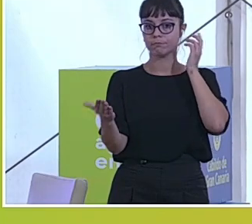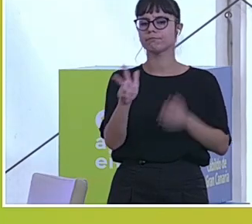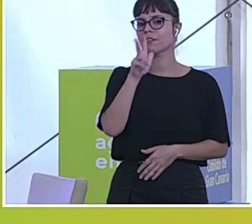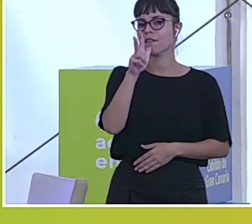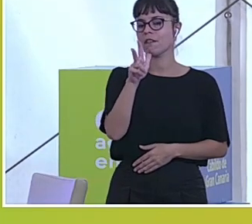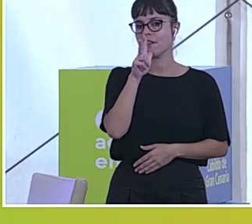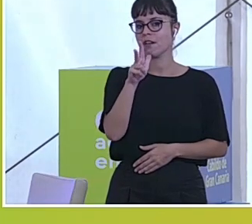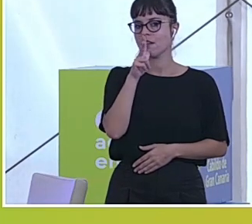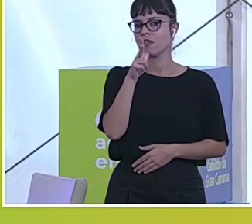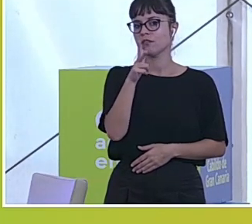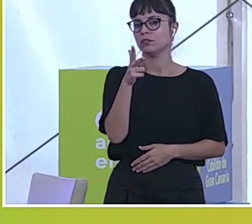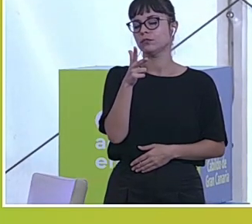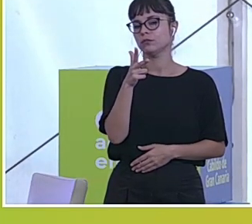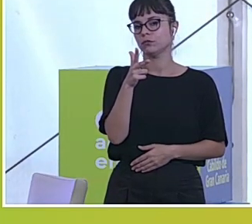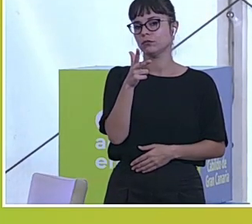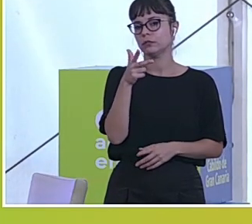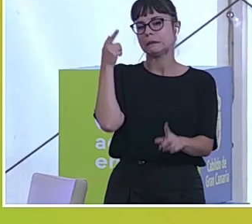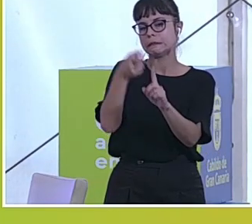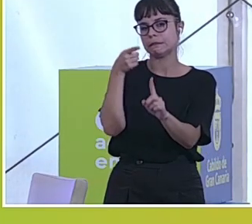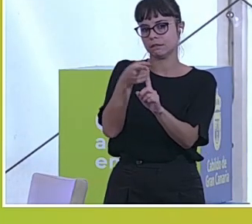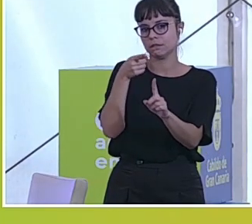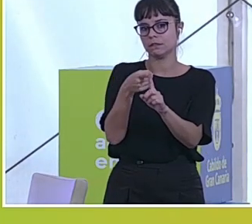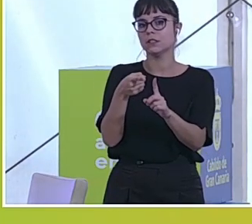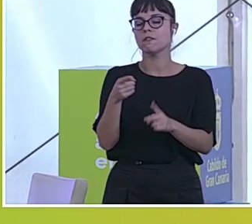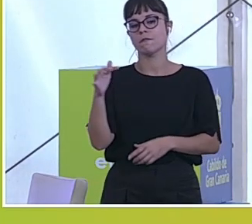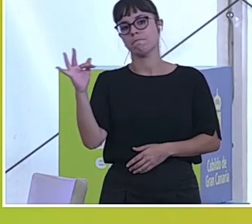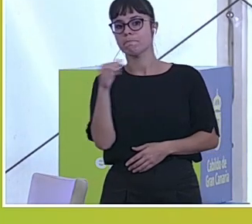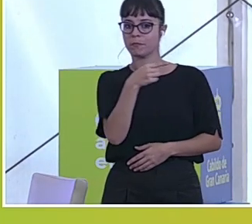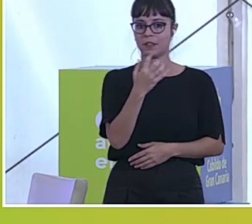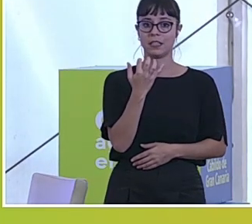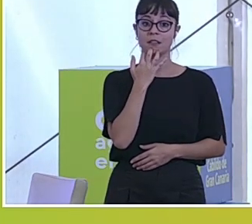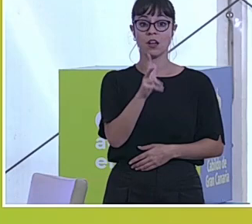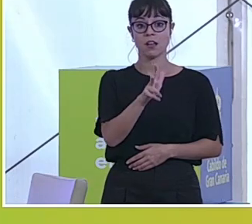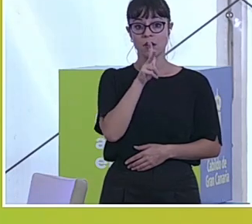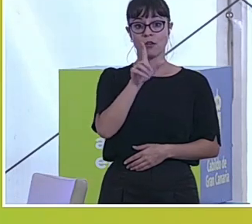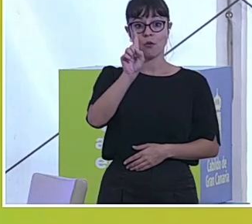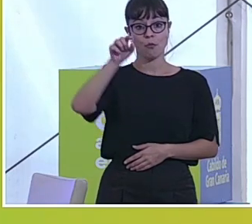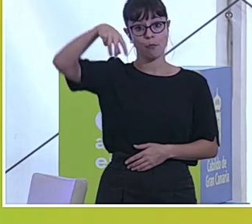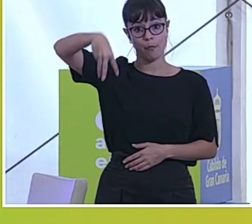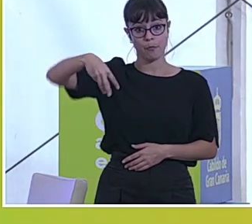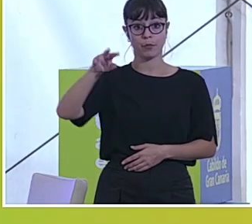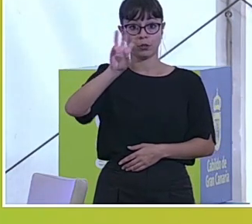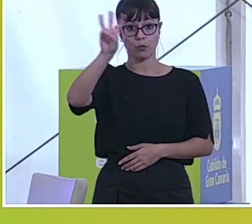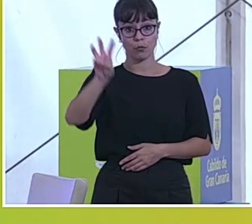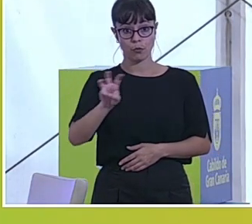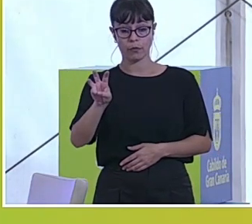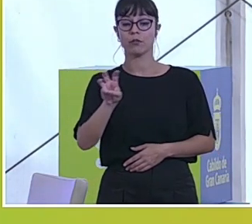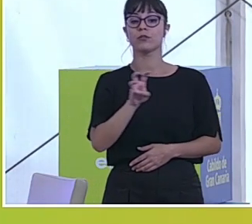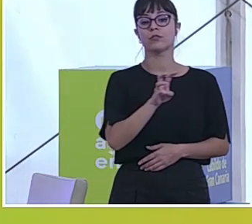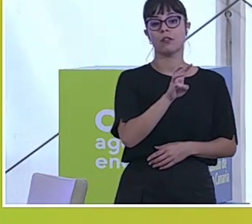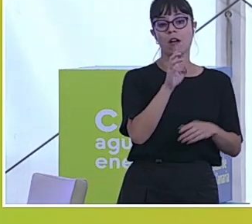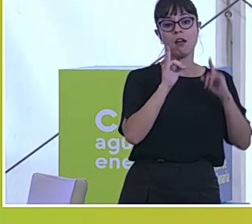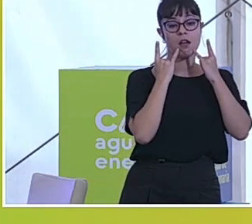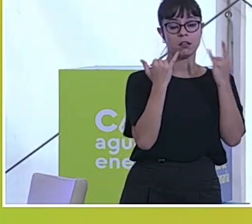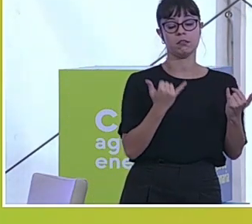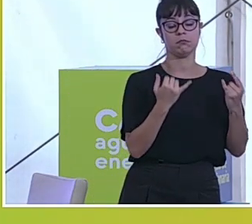tecnologías. Para que se hagan una idea, para producir un normal metro cúbico de hidrógeno, ¿vale?, necesitamos 4,5 kilovatios hora,